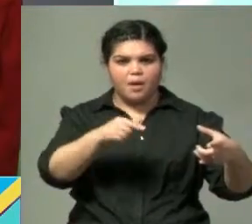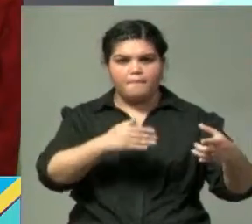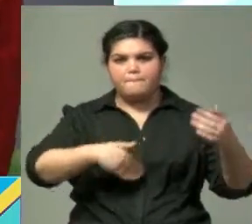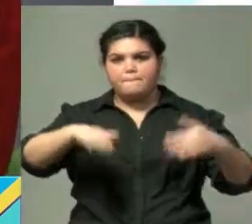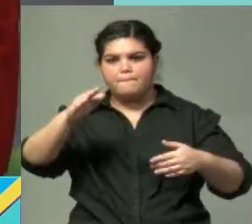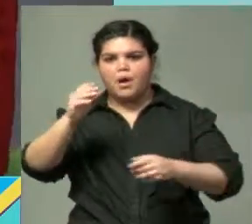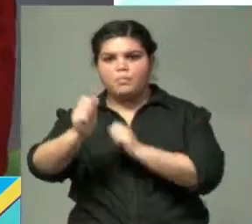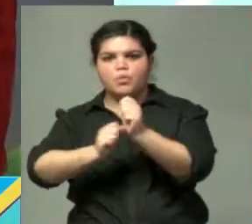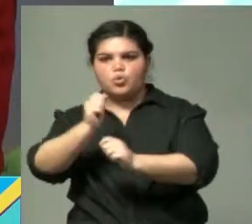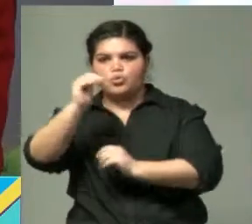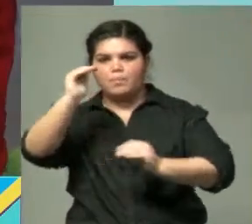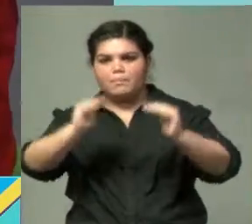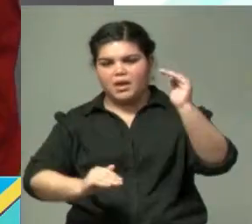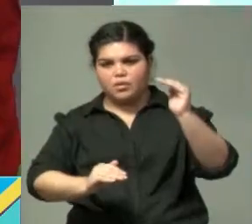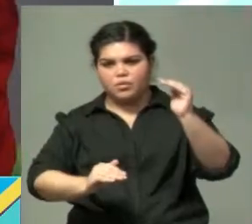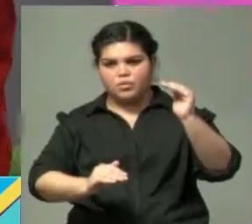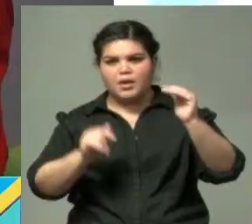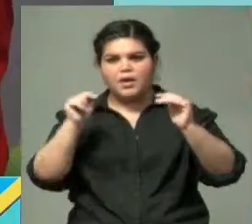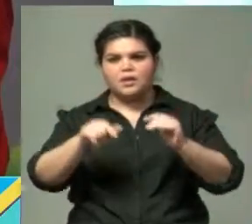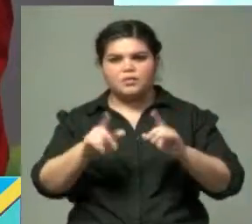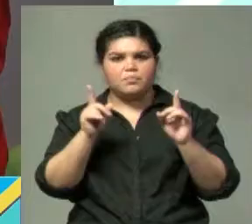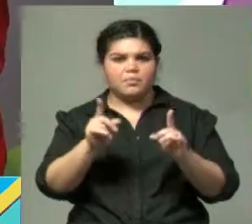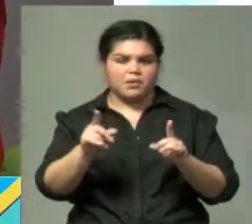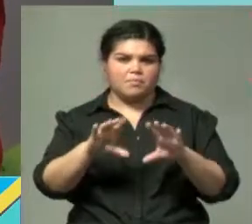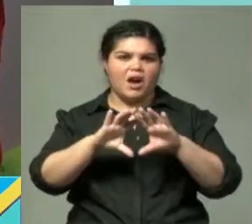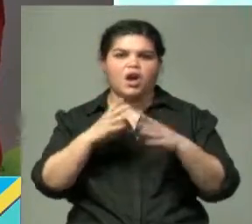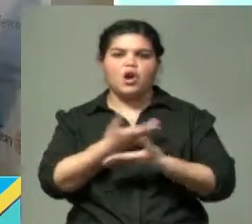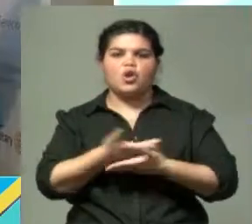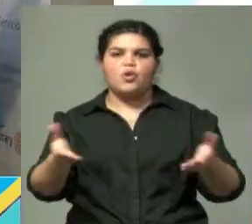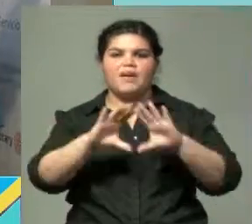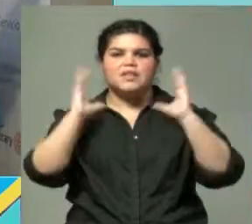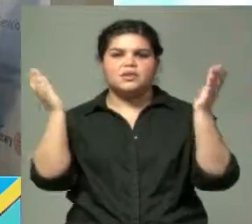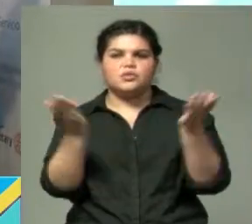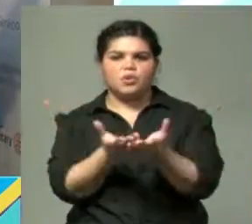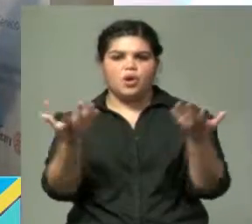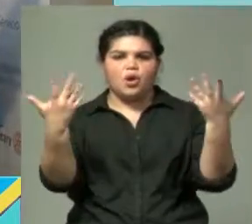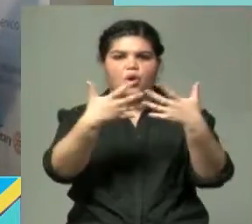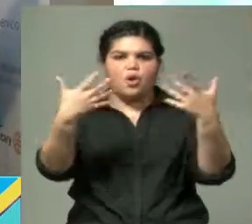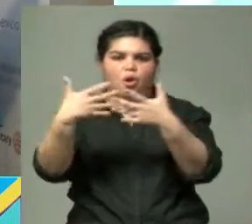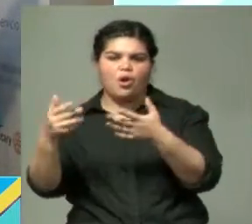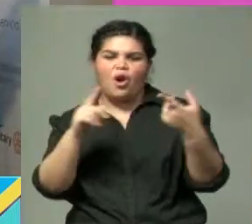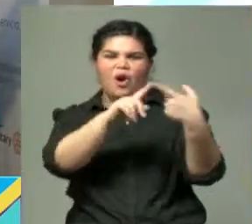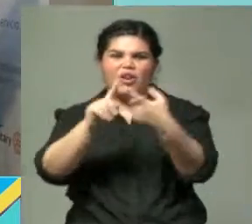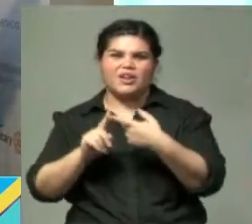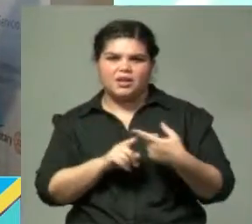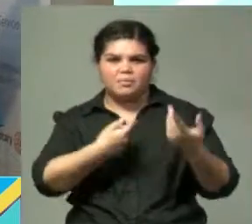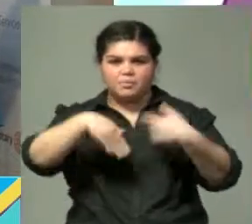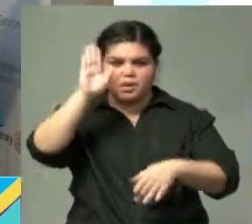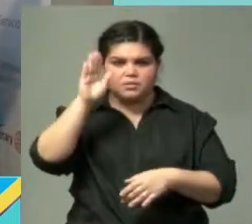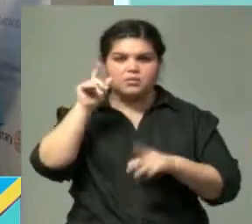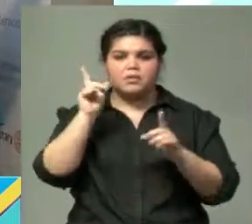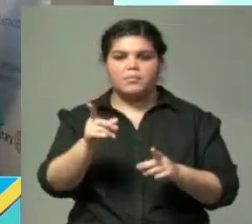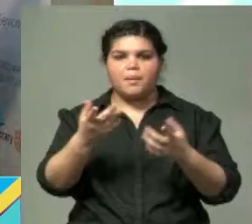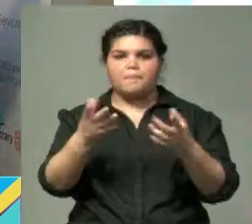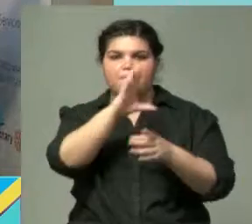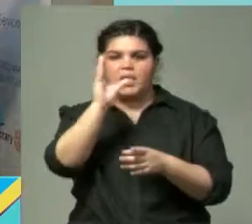producción. Esto es lo que se llama la globalización. Los países se conectan más entre ellos, pero además los países del sur crecen más que